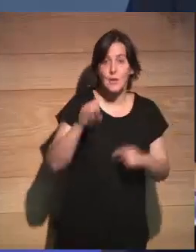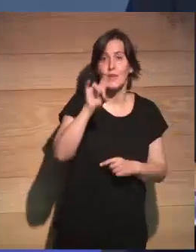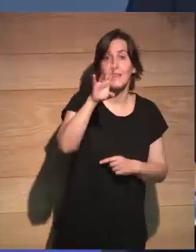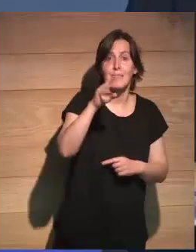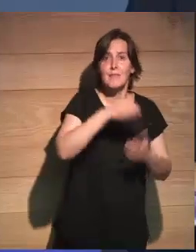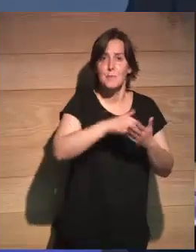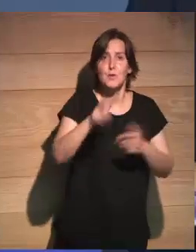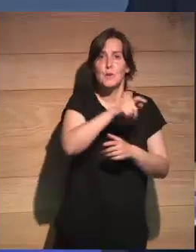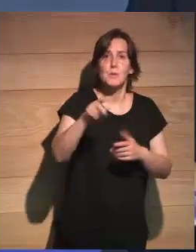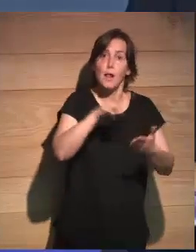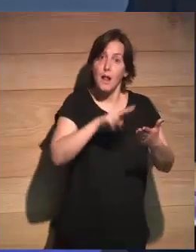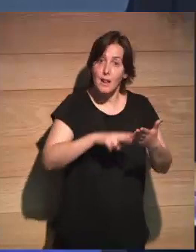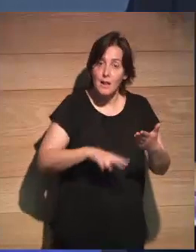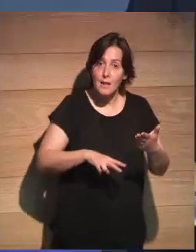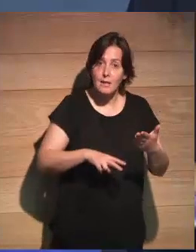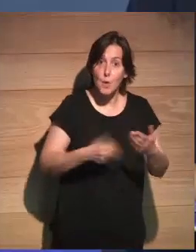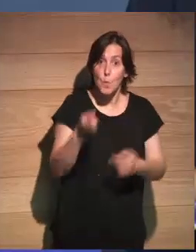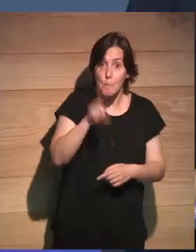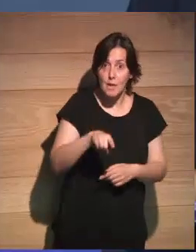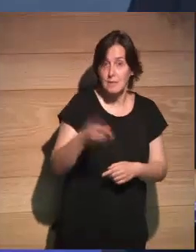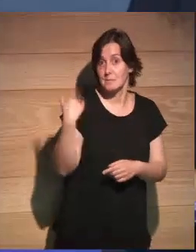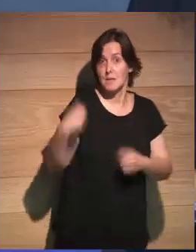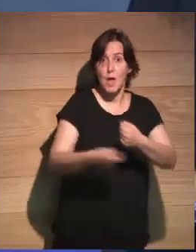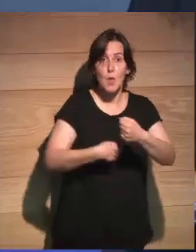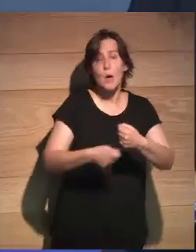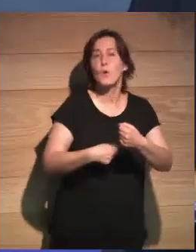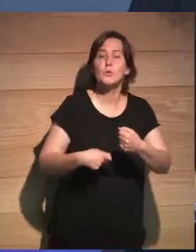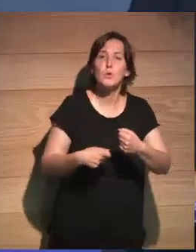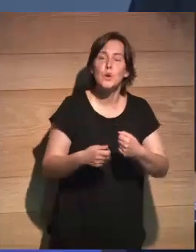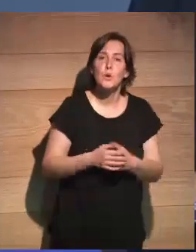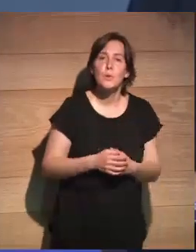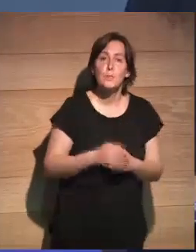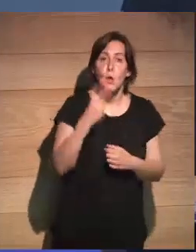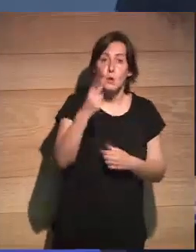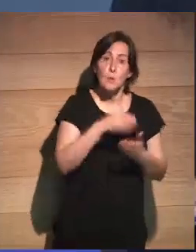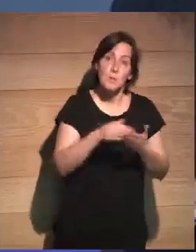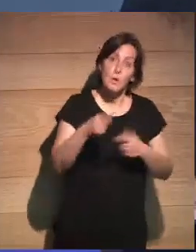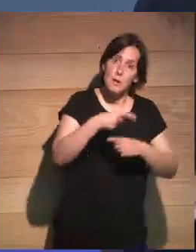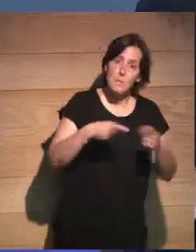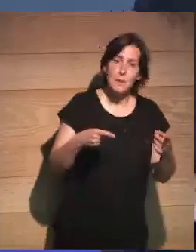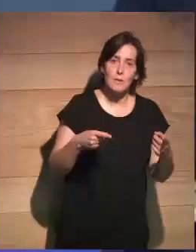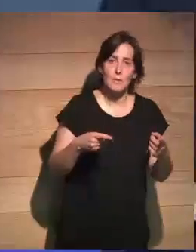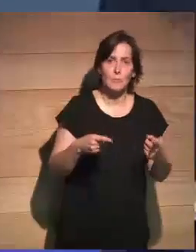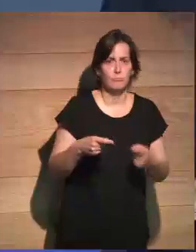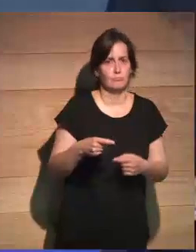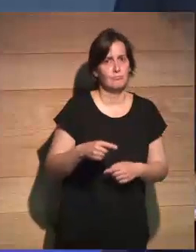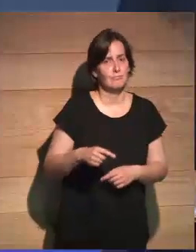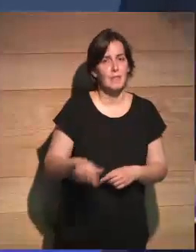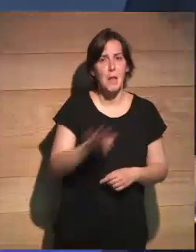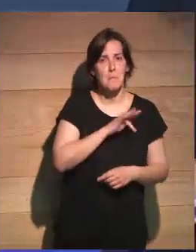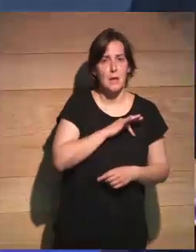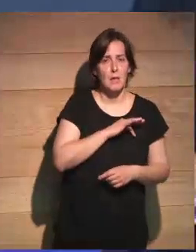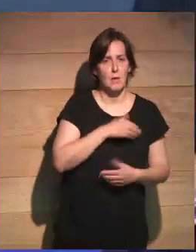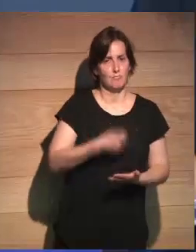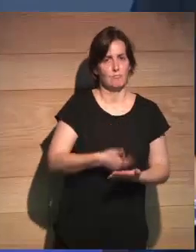de lectores y que tan solo en un mes, el pasado agosto, recibió a 2,5 millones, pues merece todas